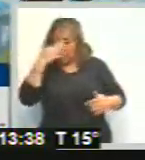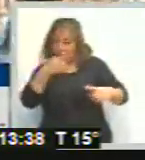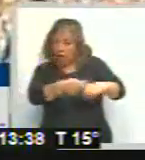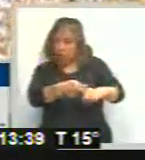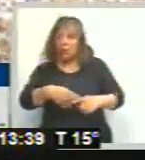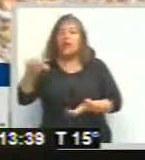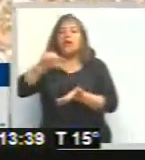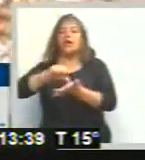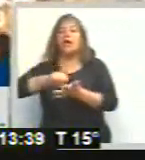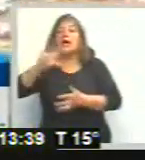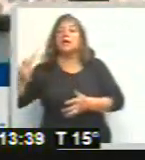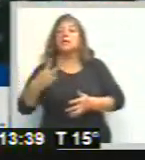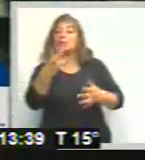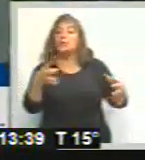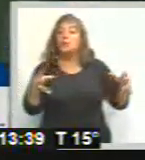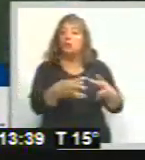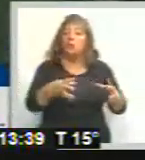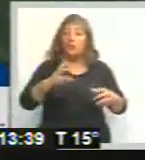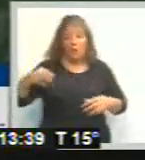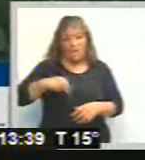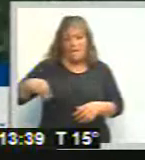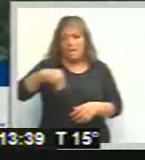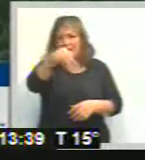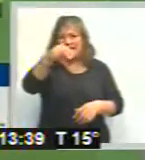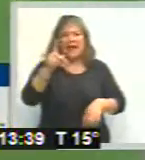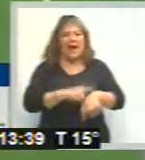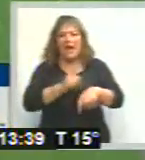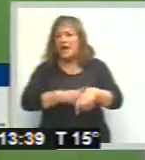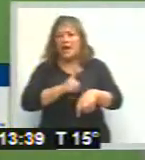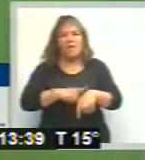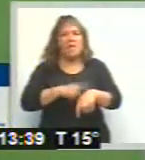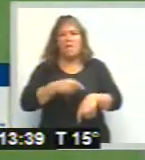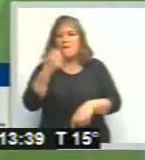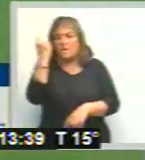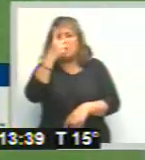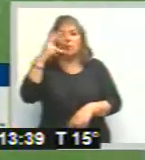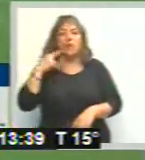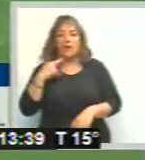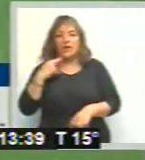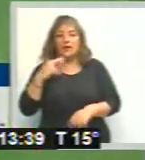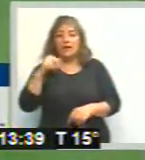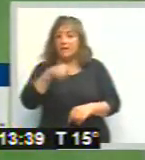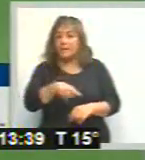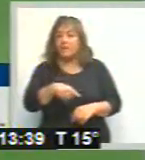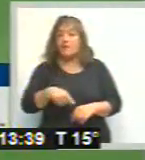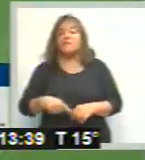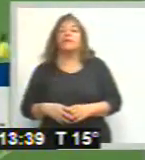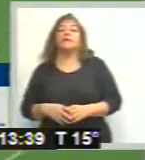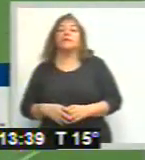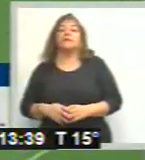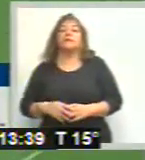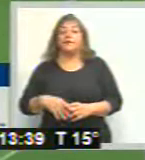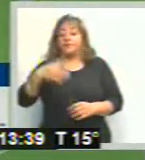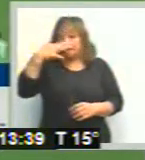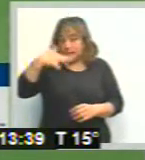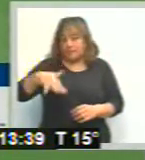segunda presentación, el tanto de Leo Messi sobre la hora en el minuto 90, el encuentro que se disputó en Belo Horizonte. En Porto